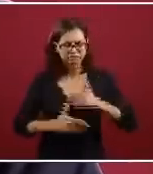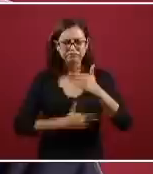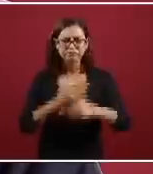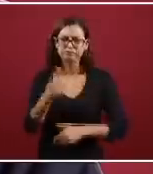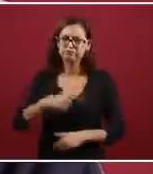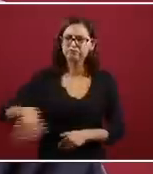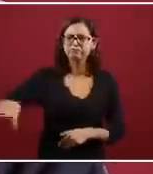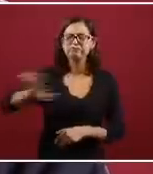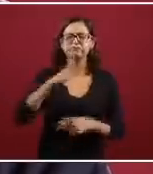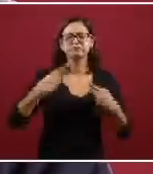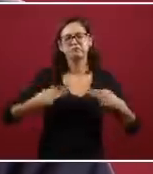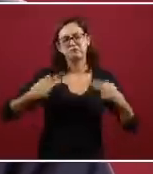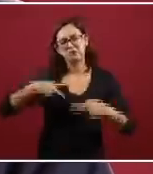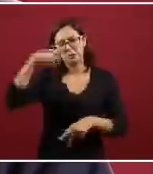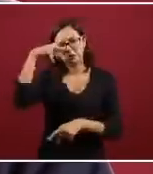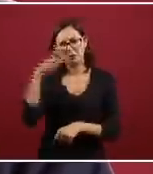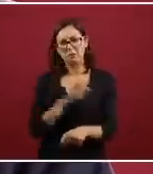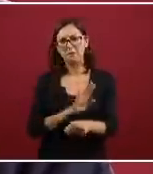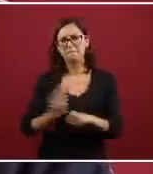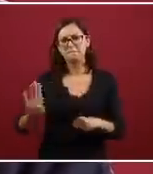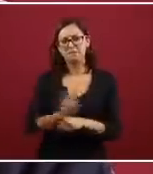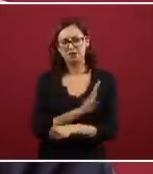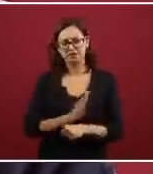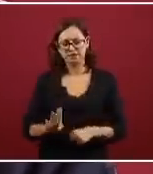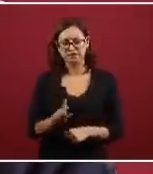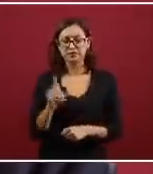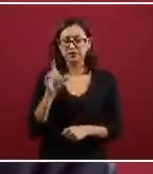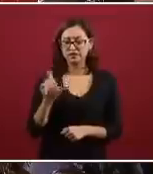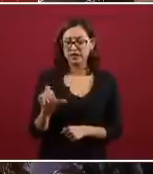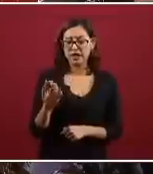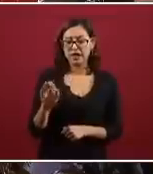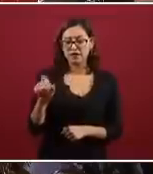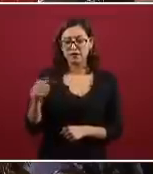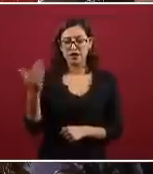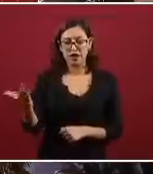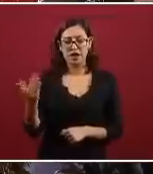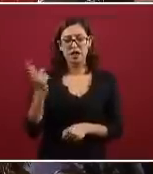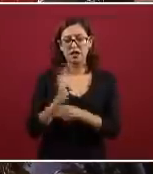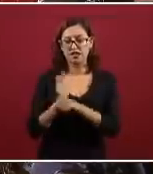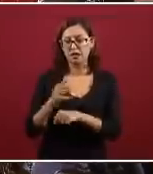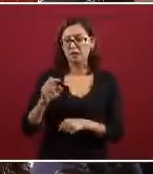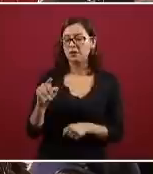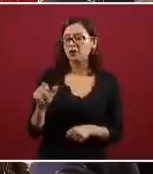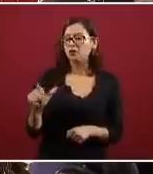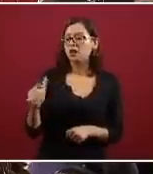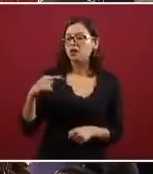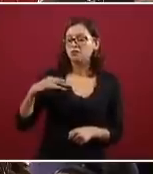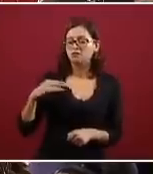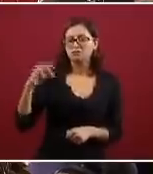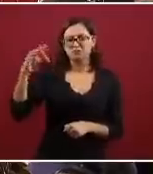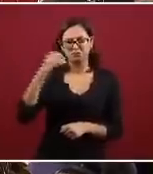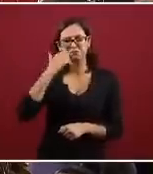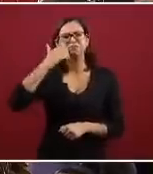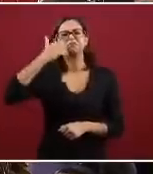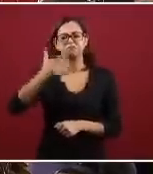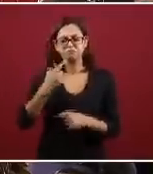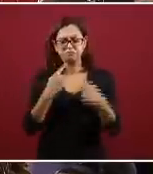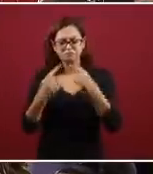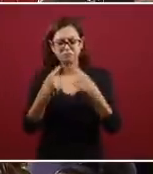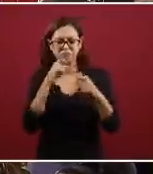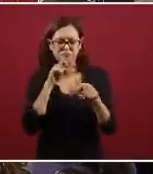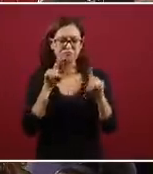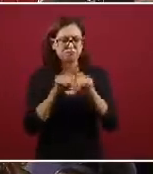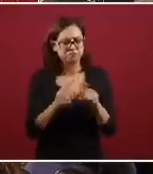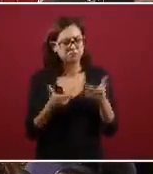Reconocemos la buena disposición del director general de la CFE, licenciado Manuel Barlet, y del presidente de la República, don